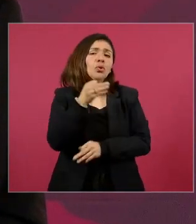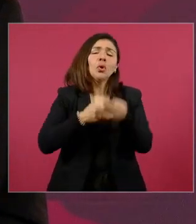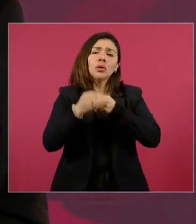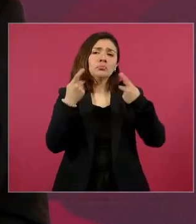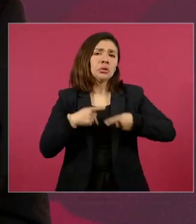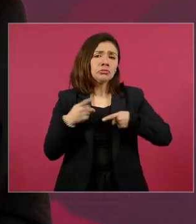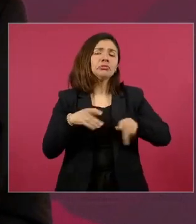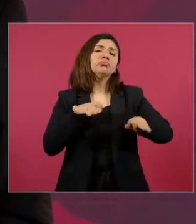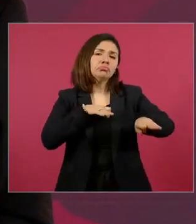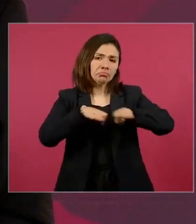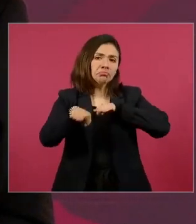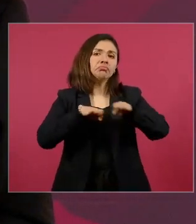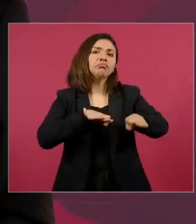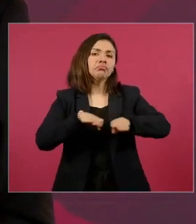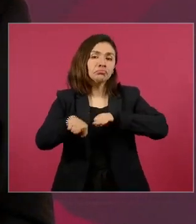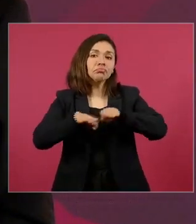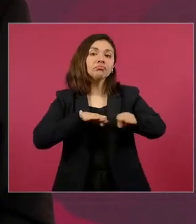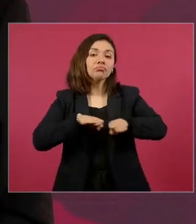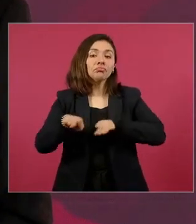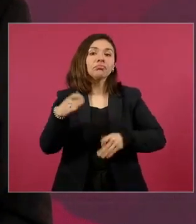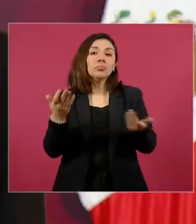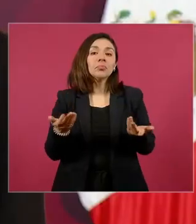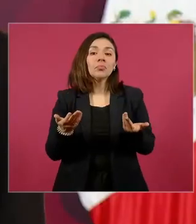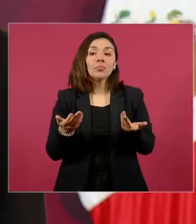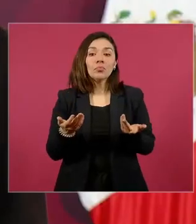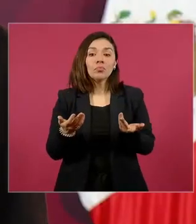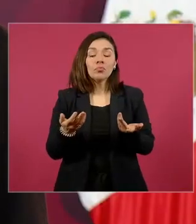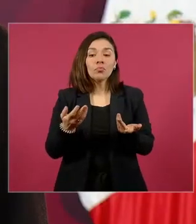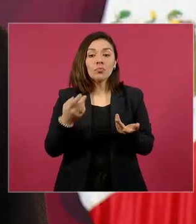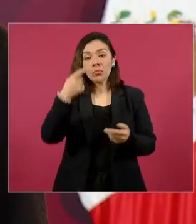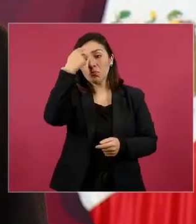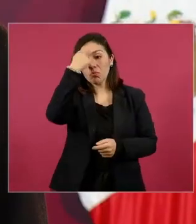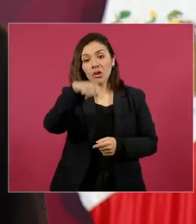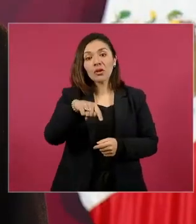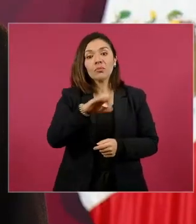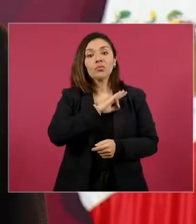trabajando para tener